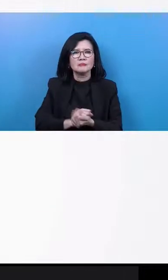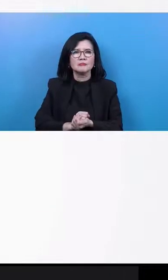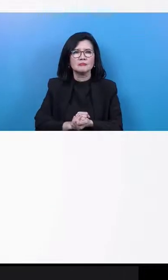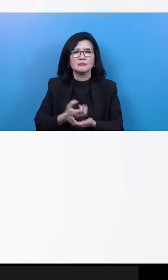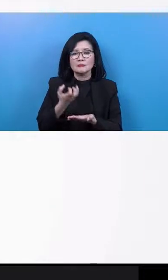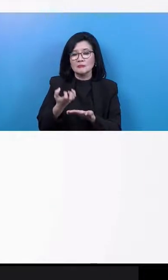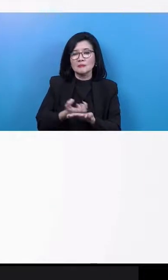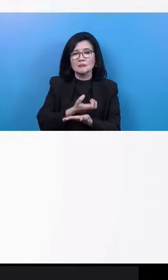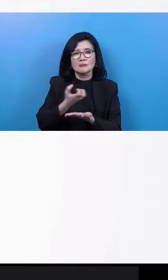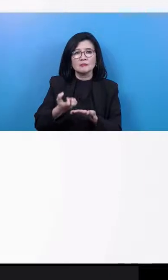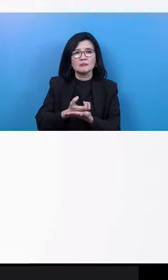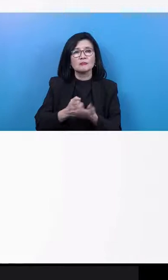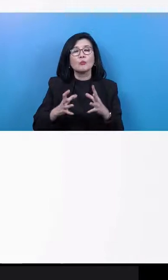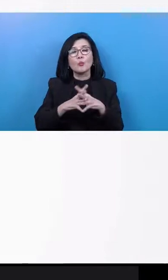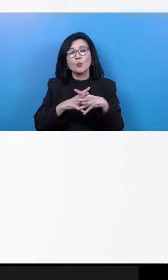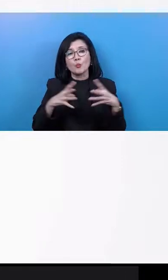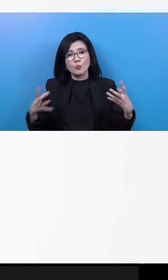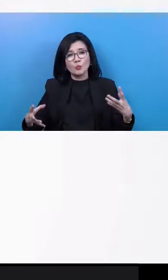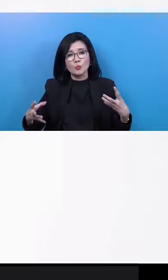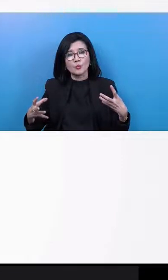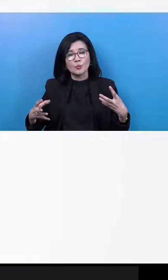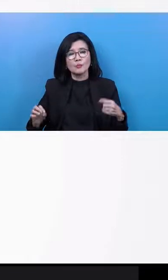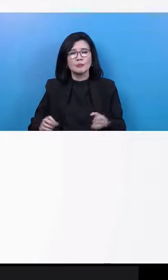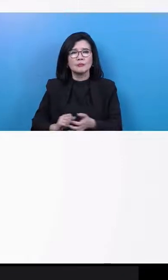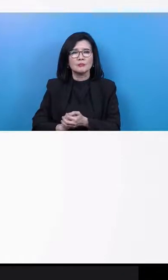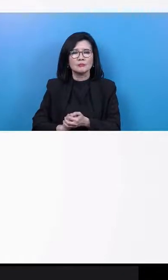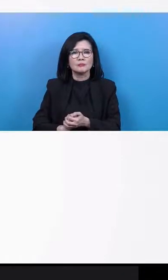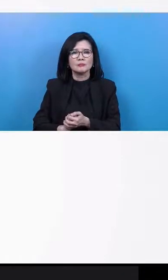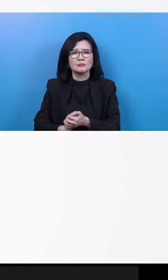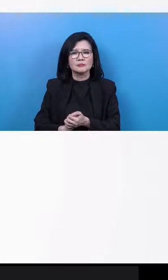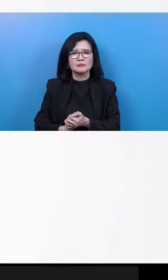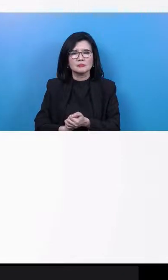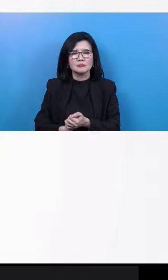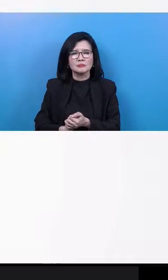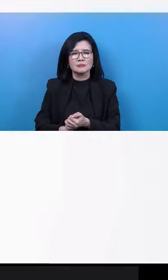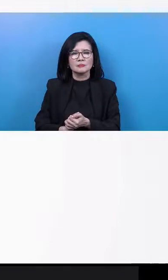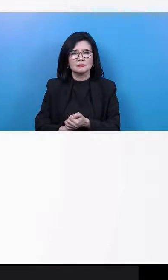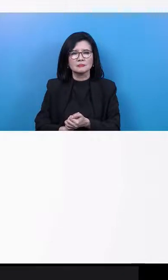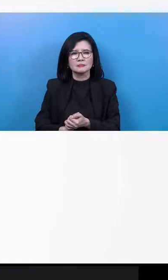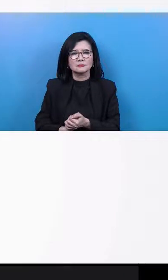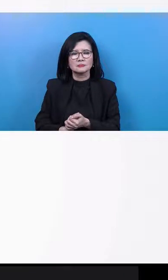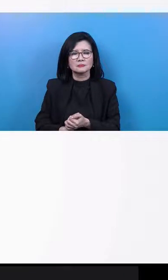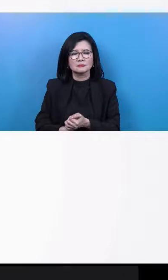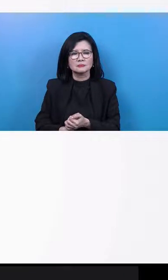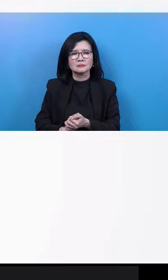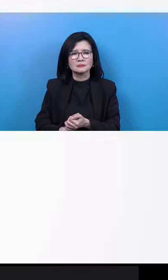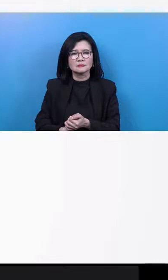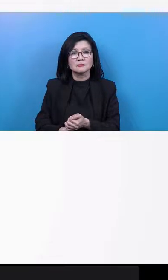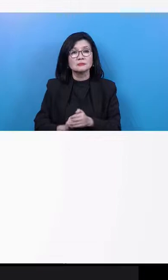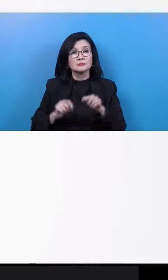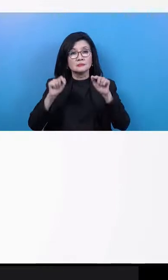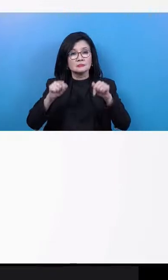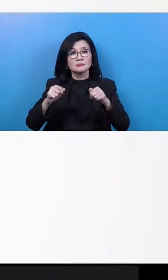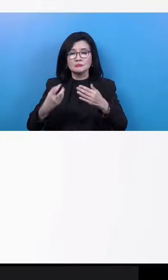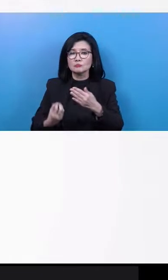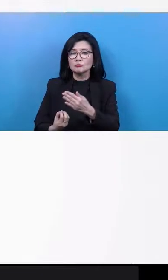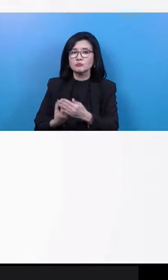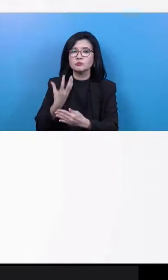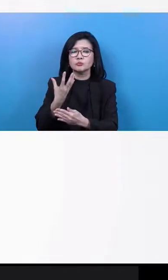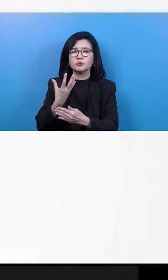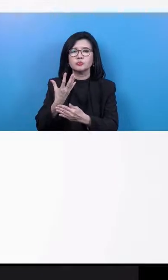sido un crecimiento relativamente estable. Somos la cuarta economía con mayor estabilidad en el